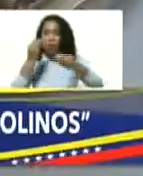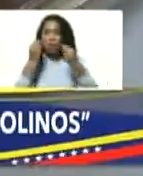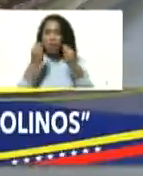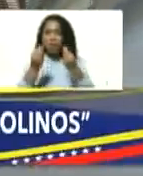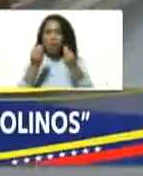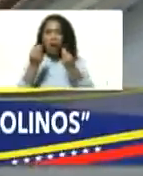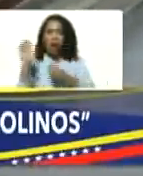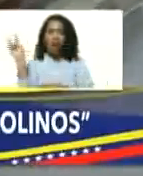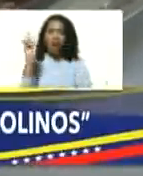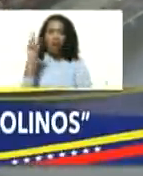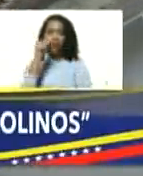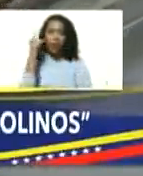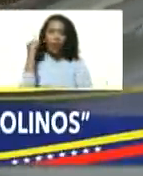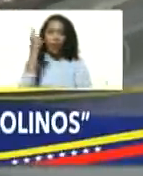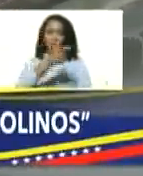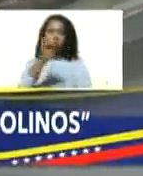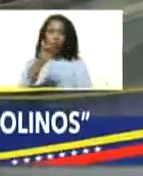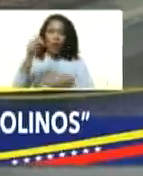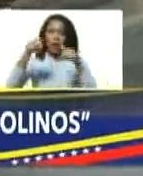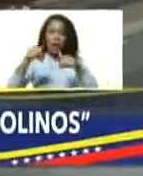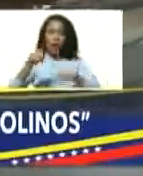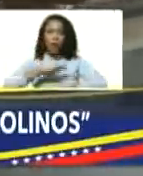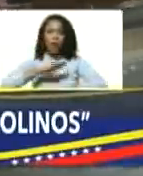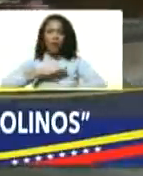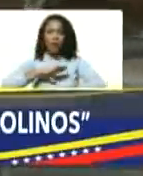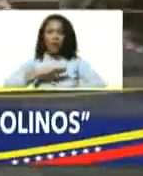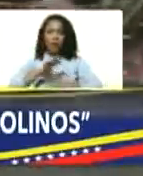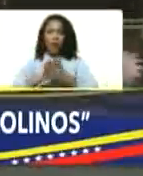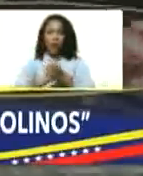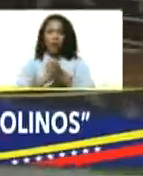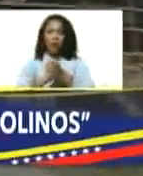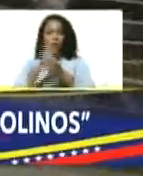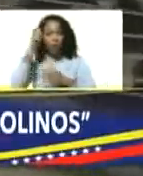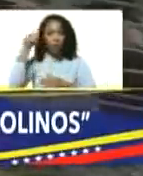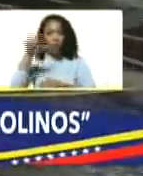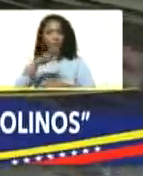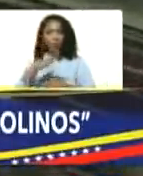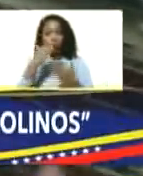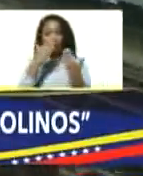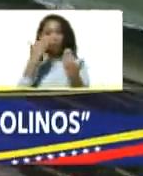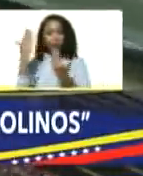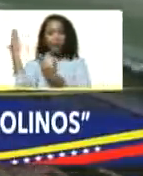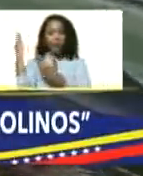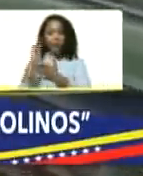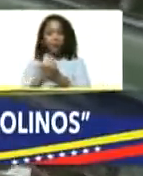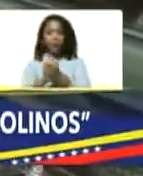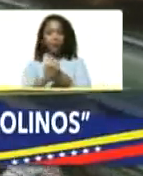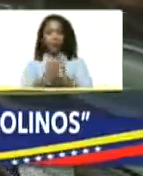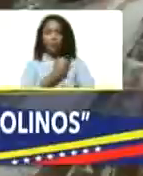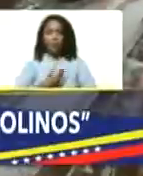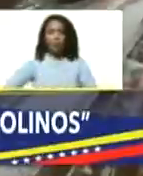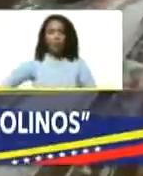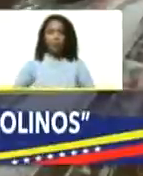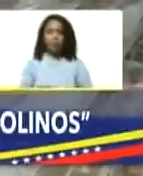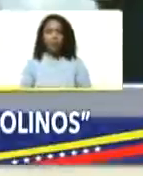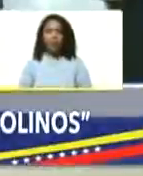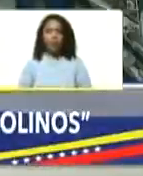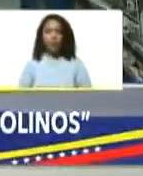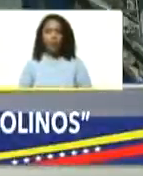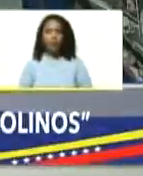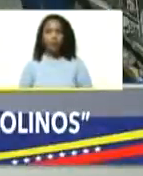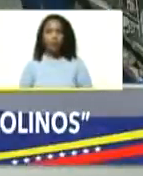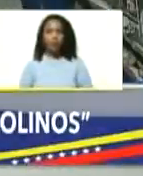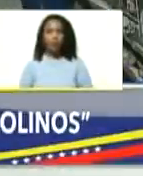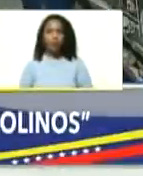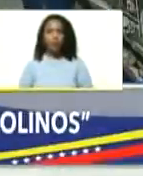el venezolano y el mayor bienestar colectivo de la población adelante compañero presidente y